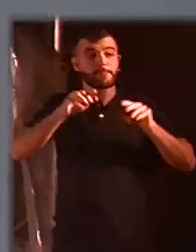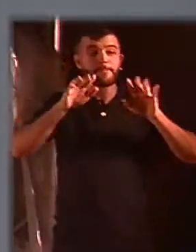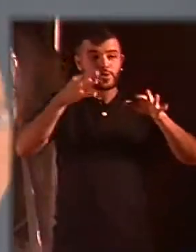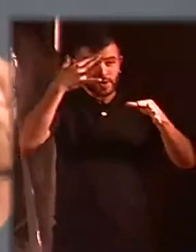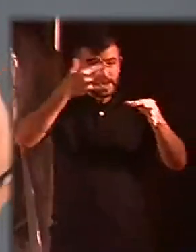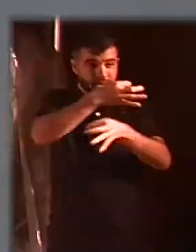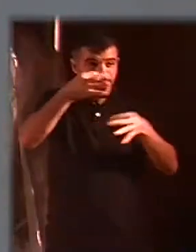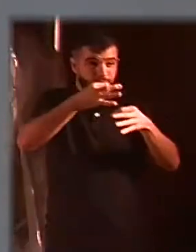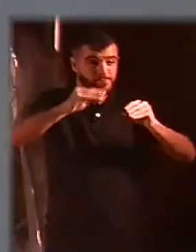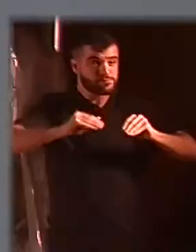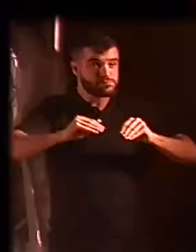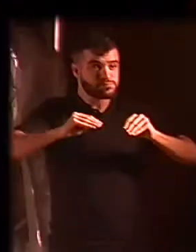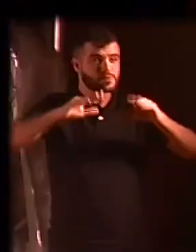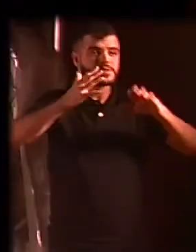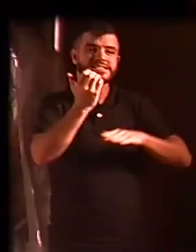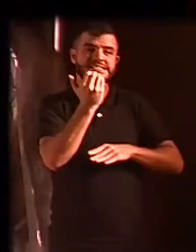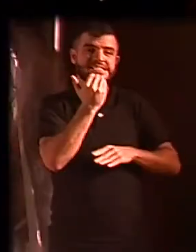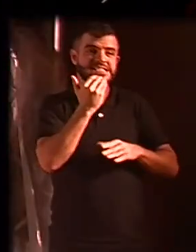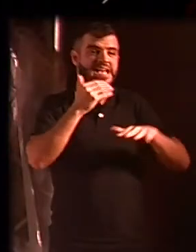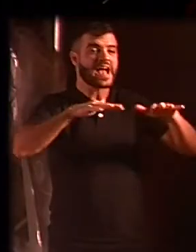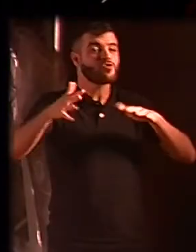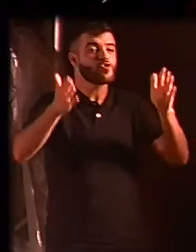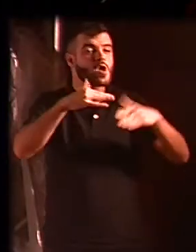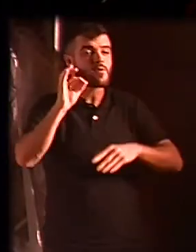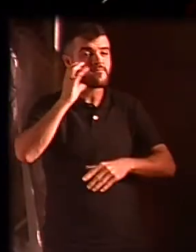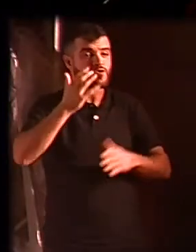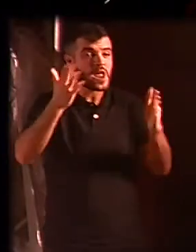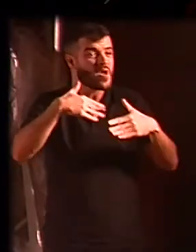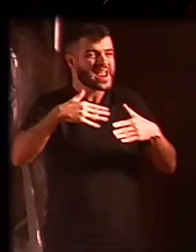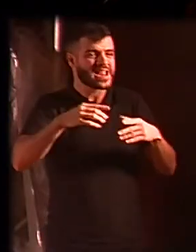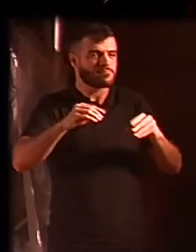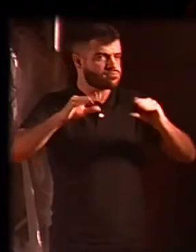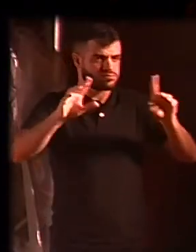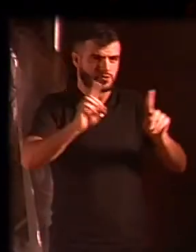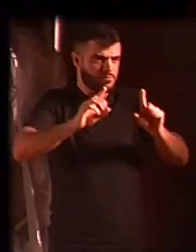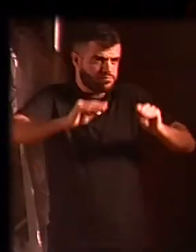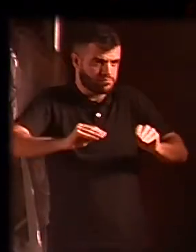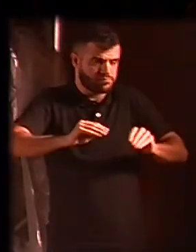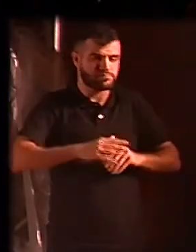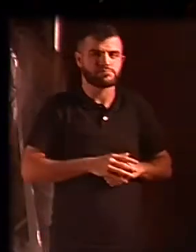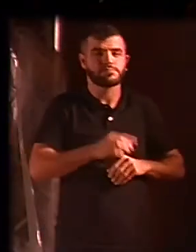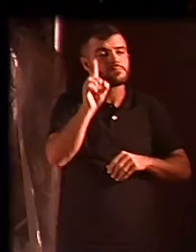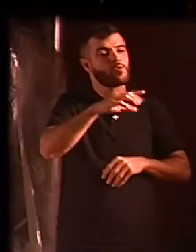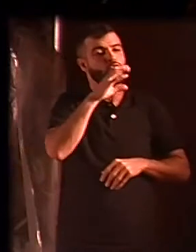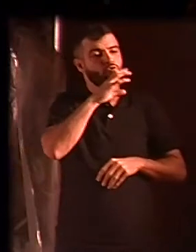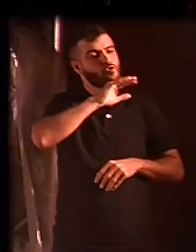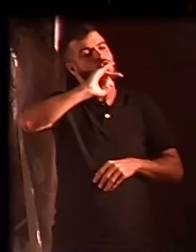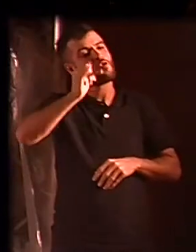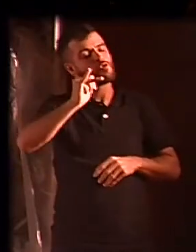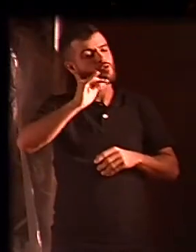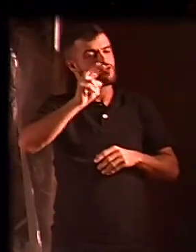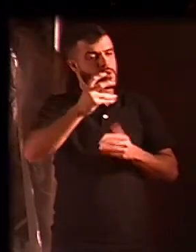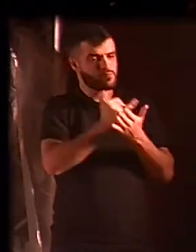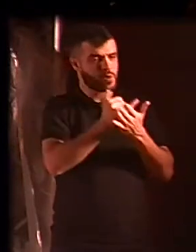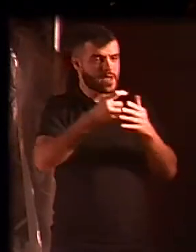se mimaba la acción, es decir, cuando no había fruta. Curiosamente, en otros experimentos donde se utilizaban